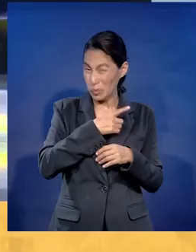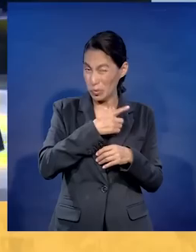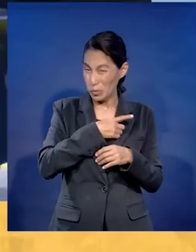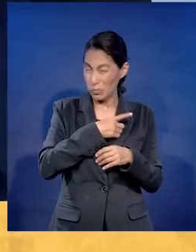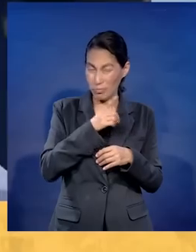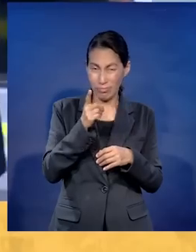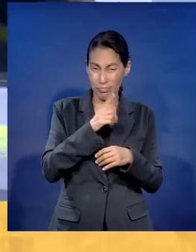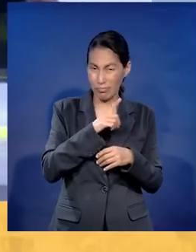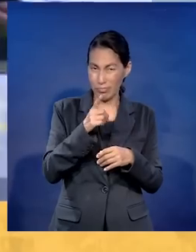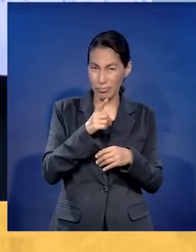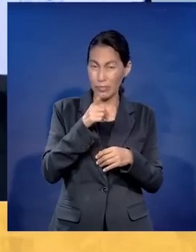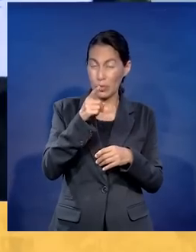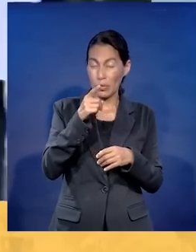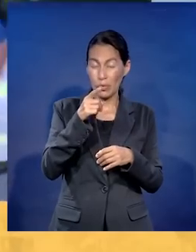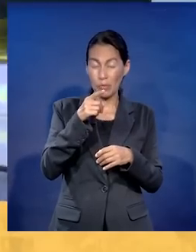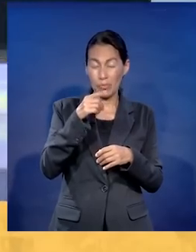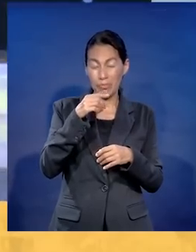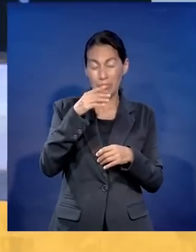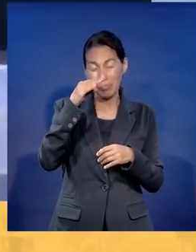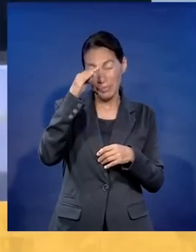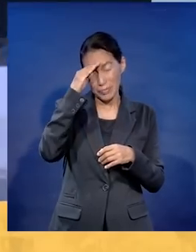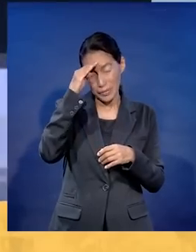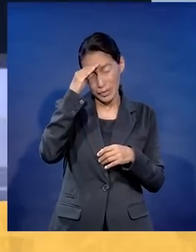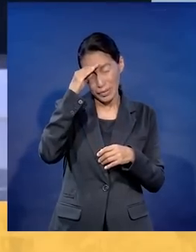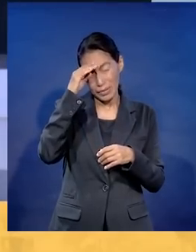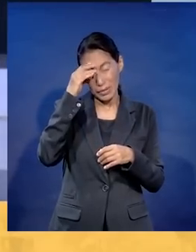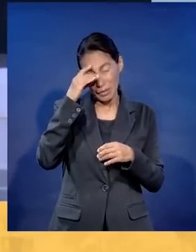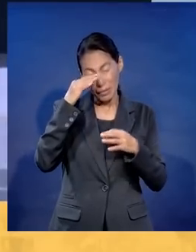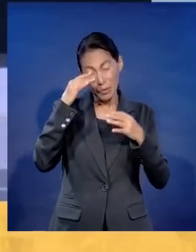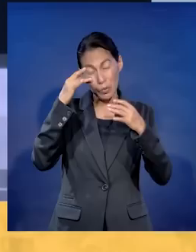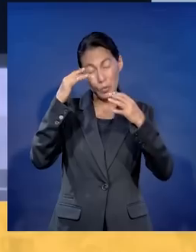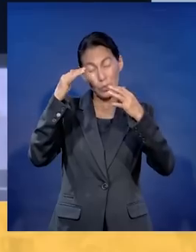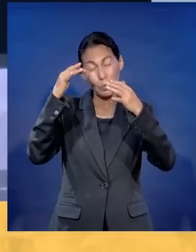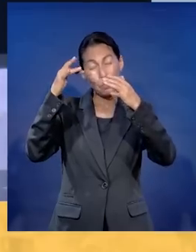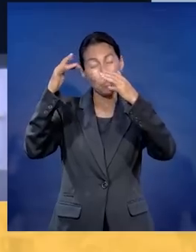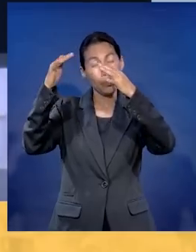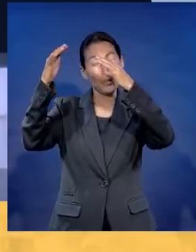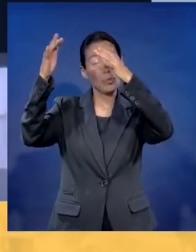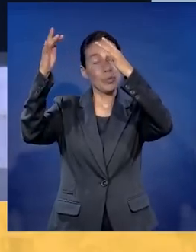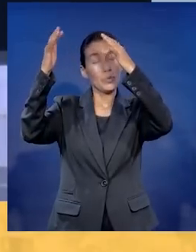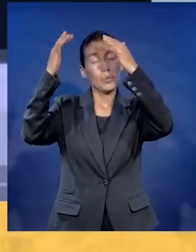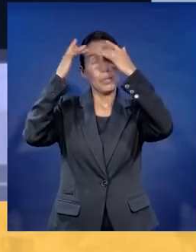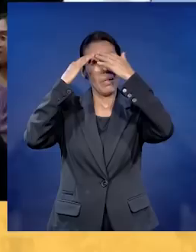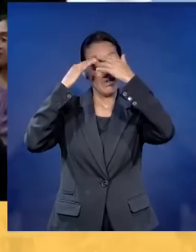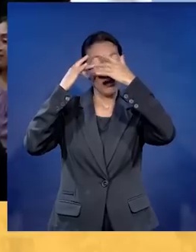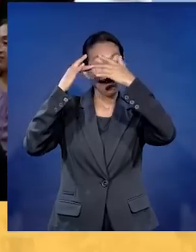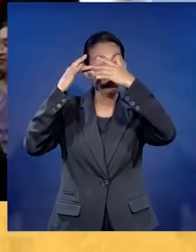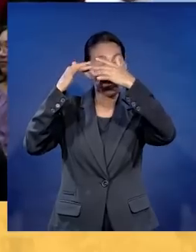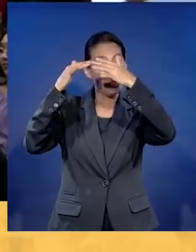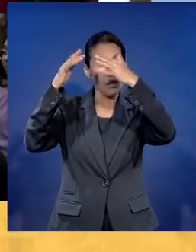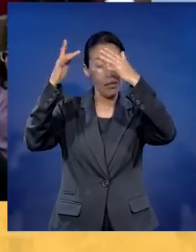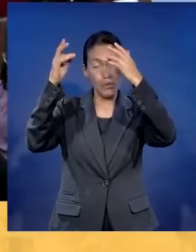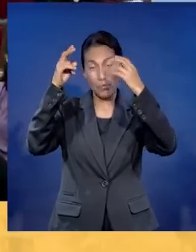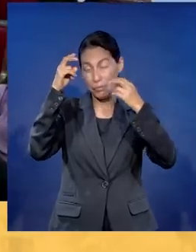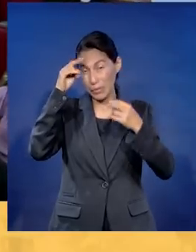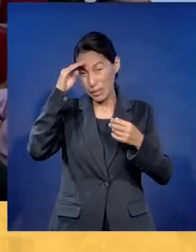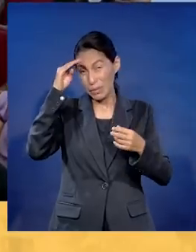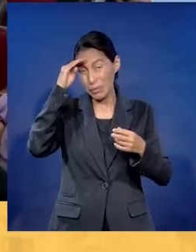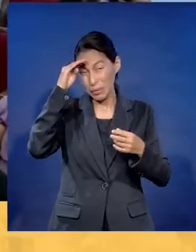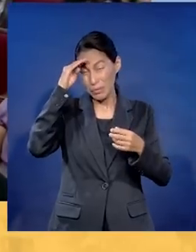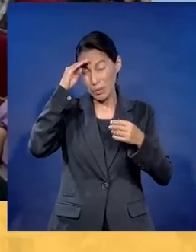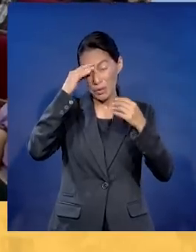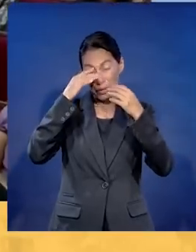las personas que dejan que sus pensamientos vaguen sufren muchísimo vuelan los pensamientos